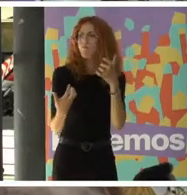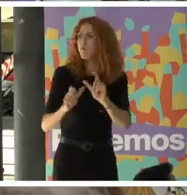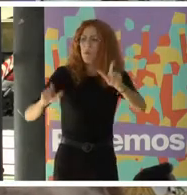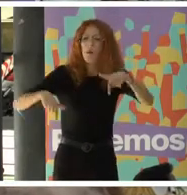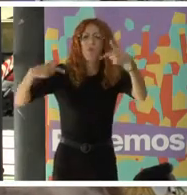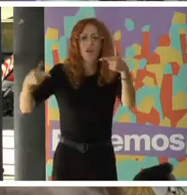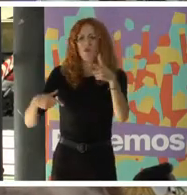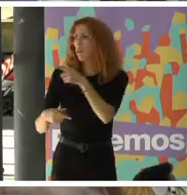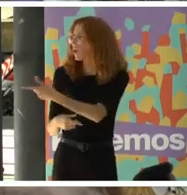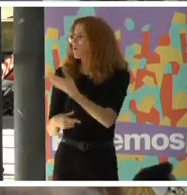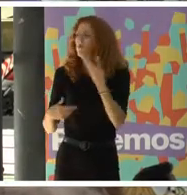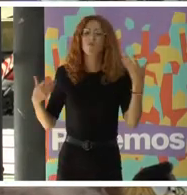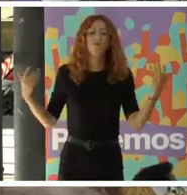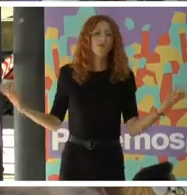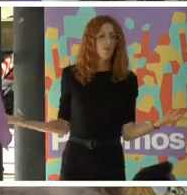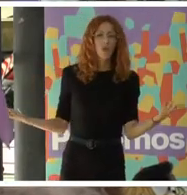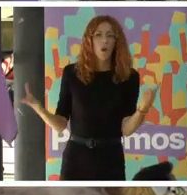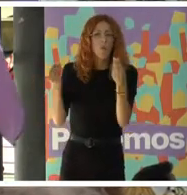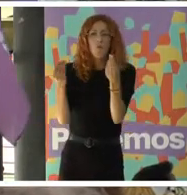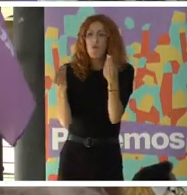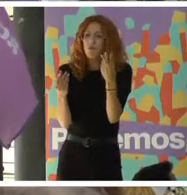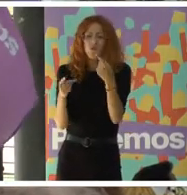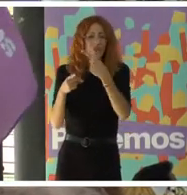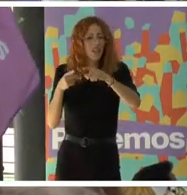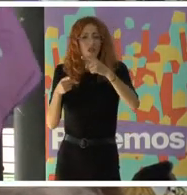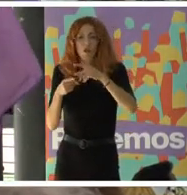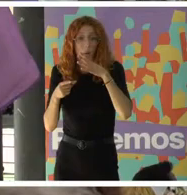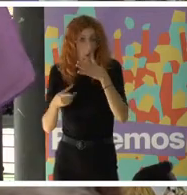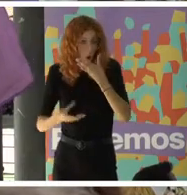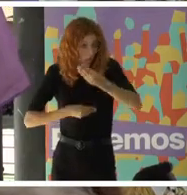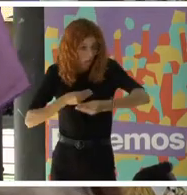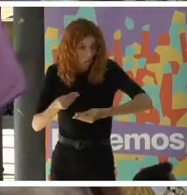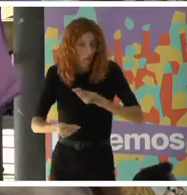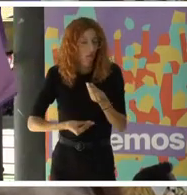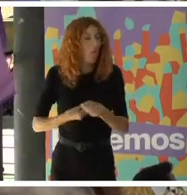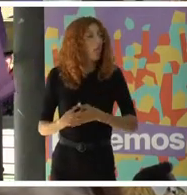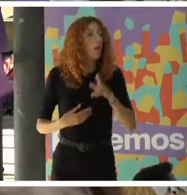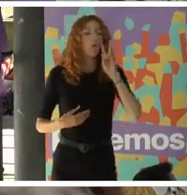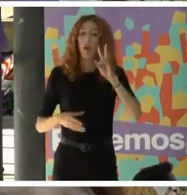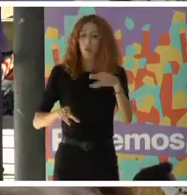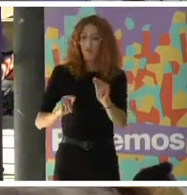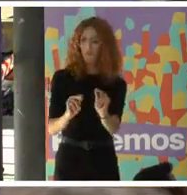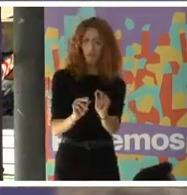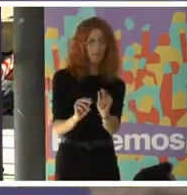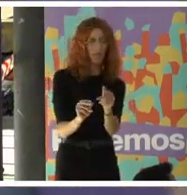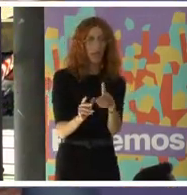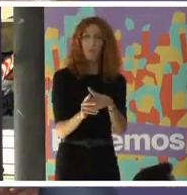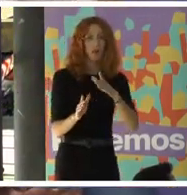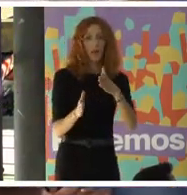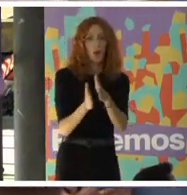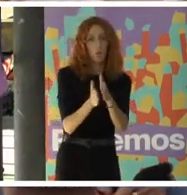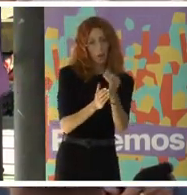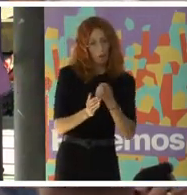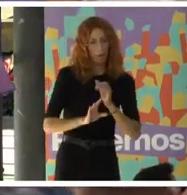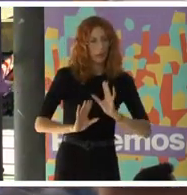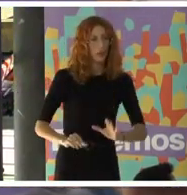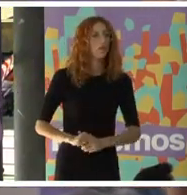contra todo ese fango, tiene usted muchos medios en la mano para poder hacerlo. Y mirar, termino, que el compañero me mata, termino.